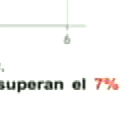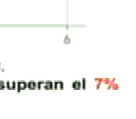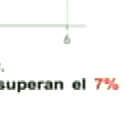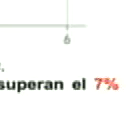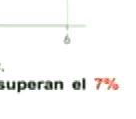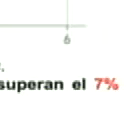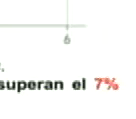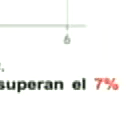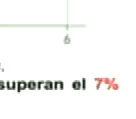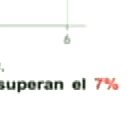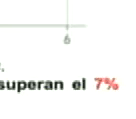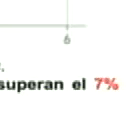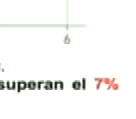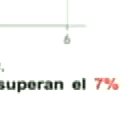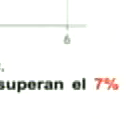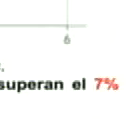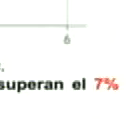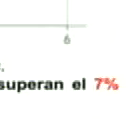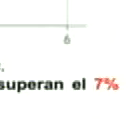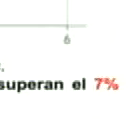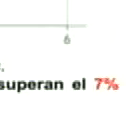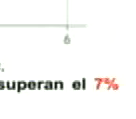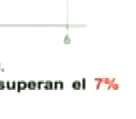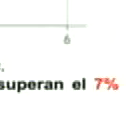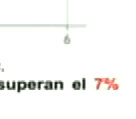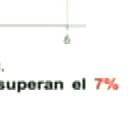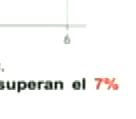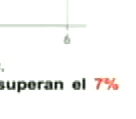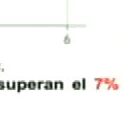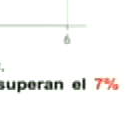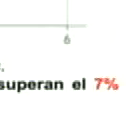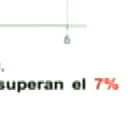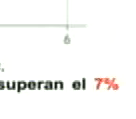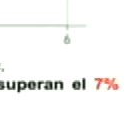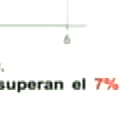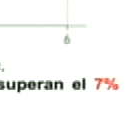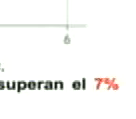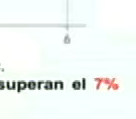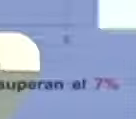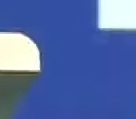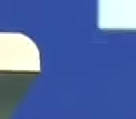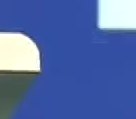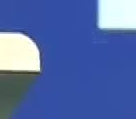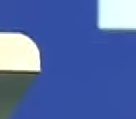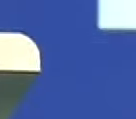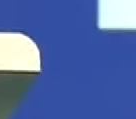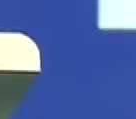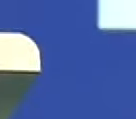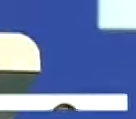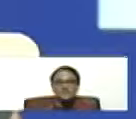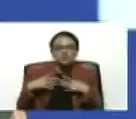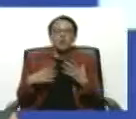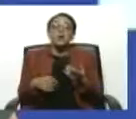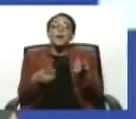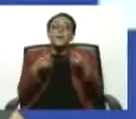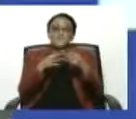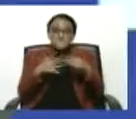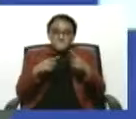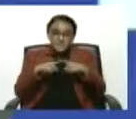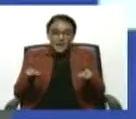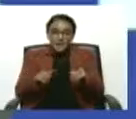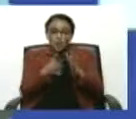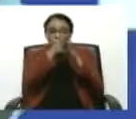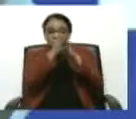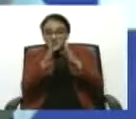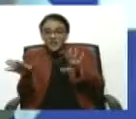diciembre. Así que ese primer trimestre está señalando que Venezuela va a crecer aún mucho más de lo que proyecta